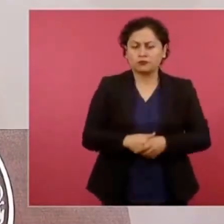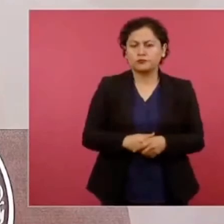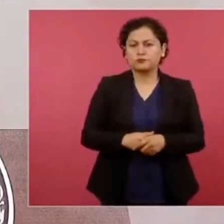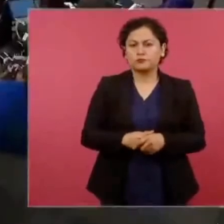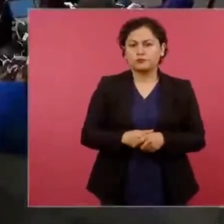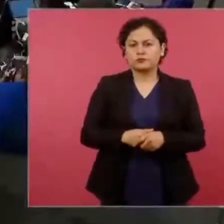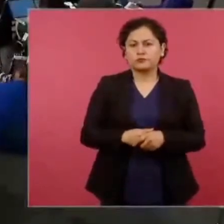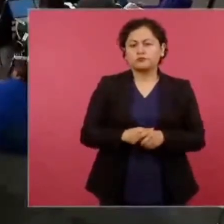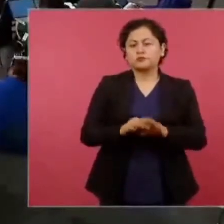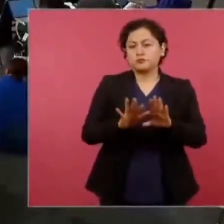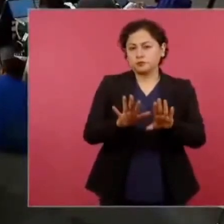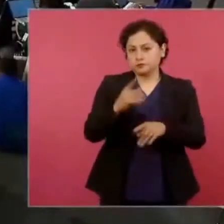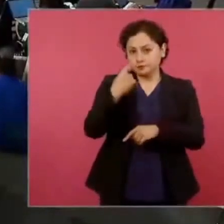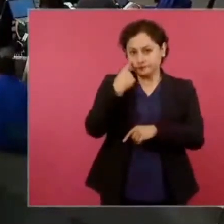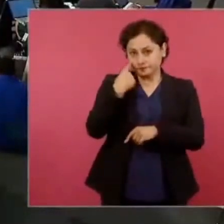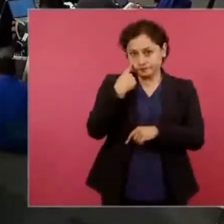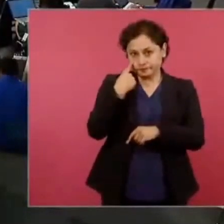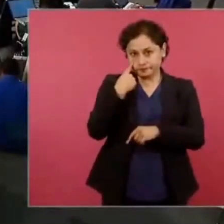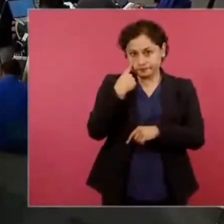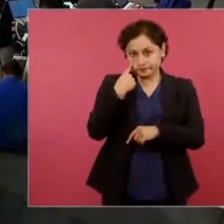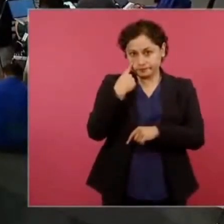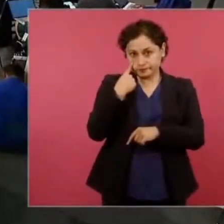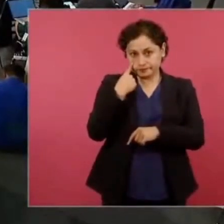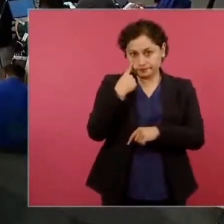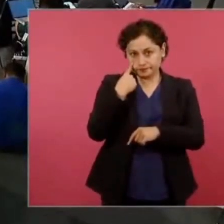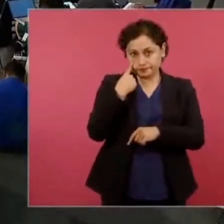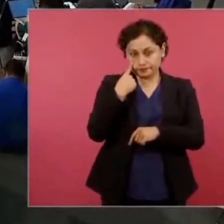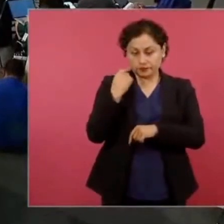los que obtienen